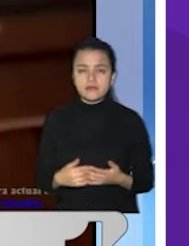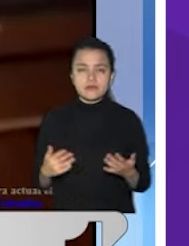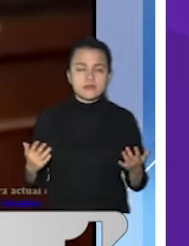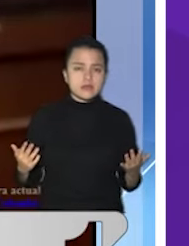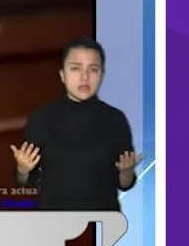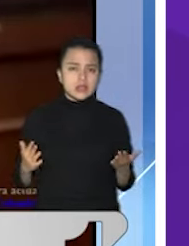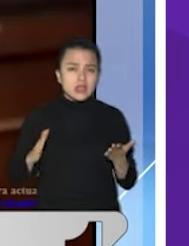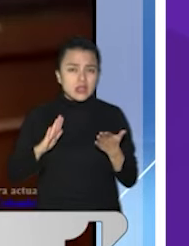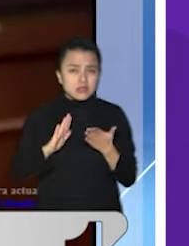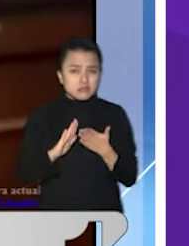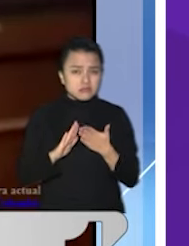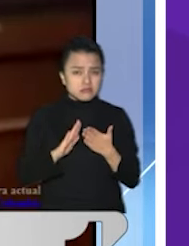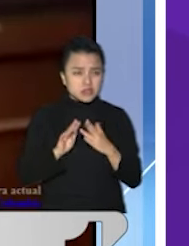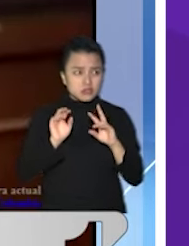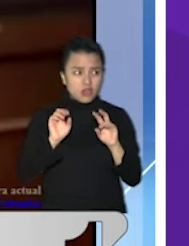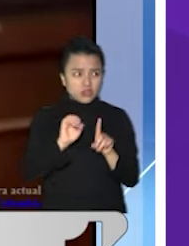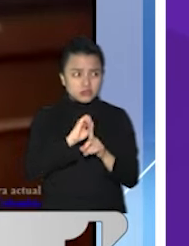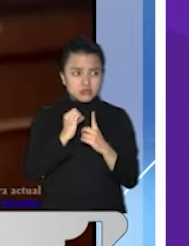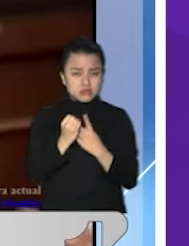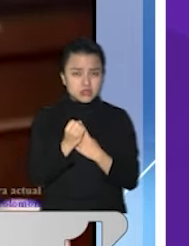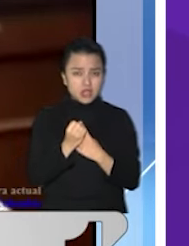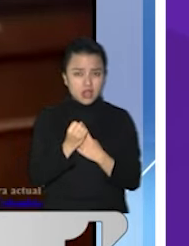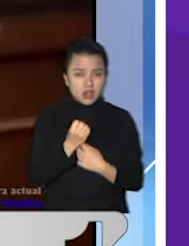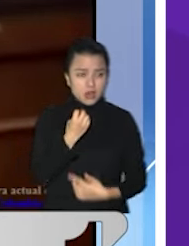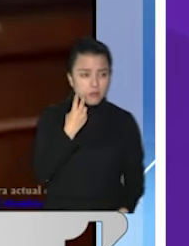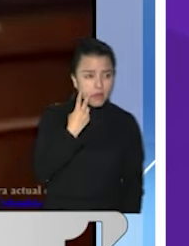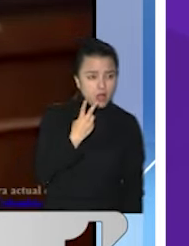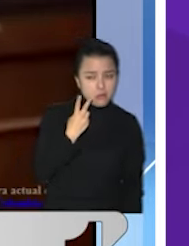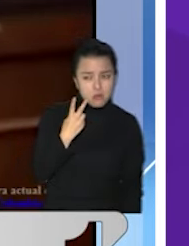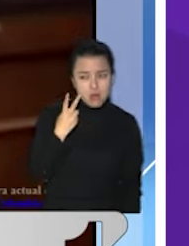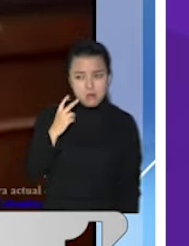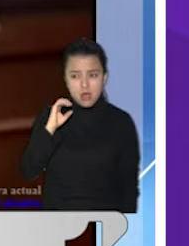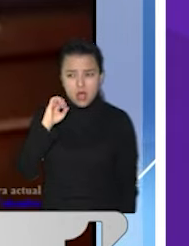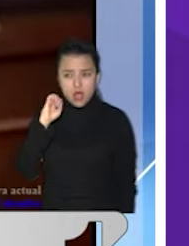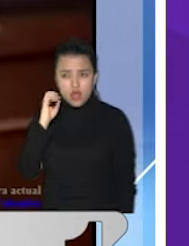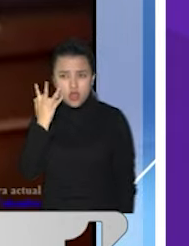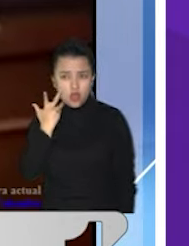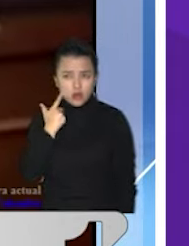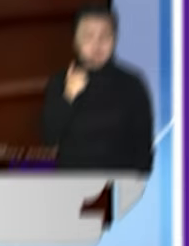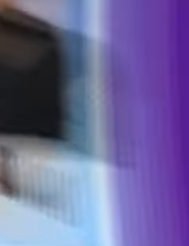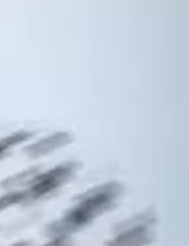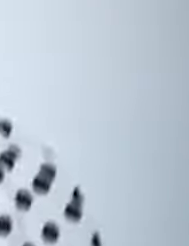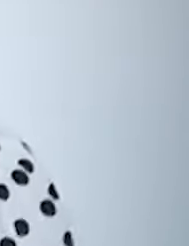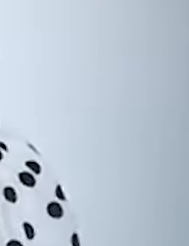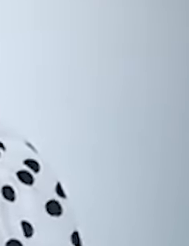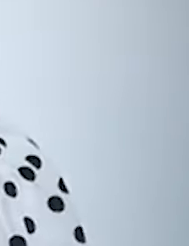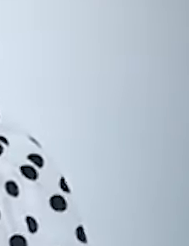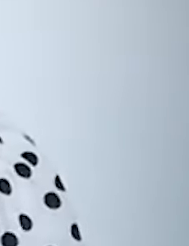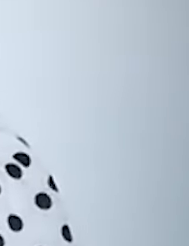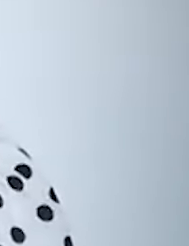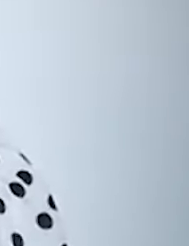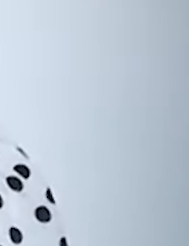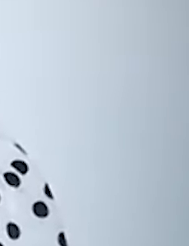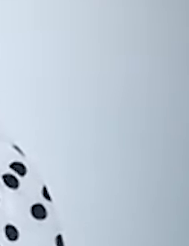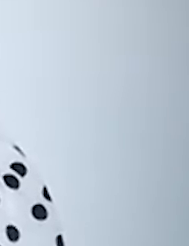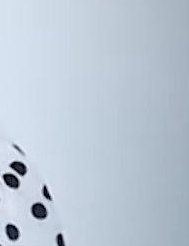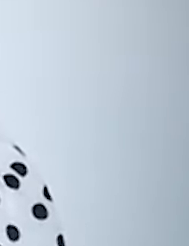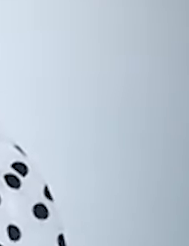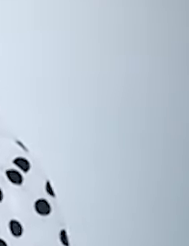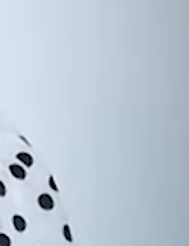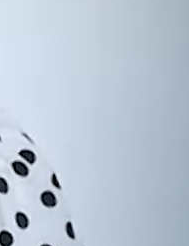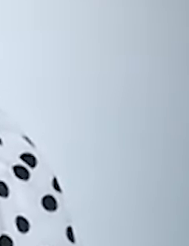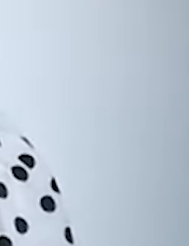todos los días, pero cuando se dan, hacen saltar la sociedad hacia adelante. Petro y la